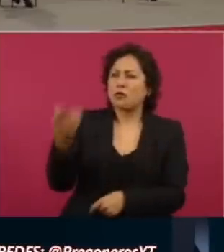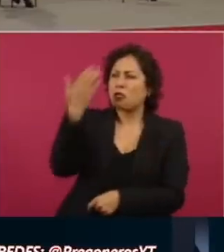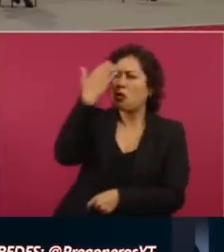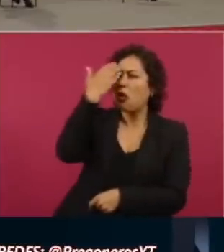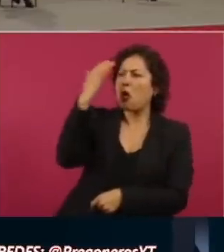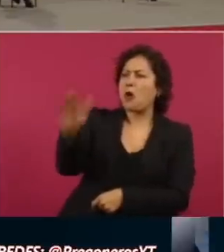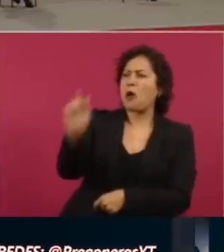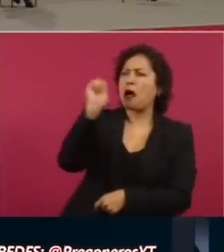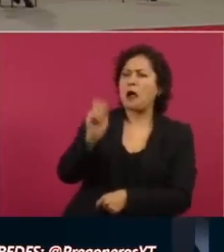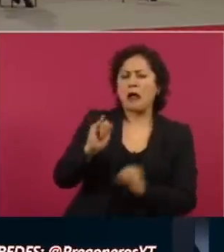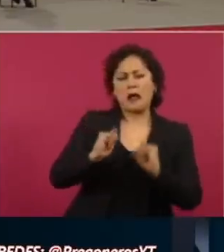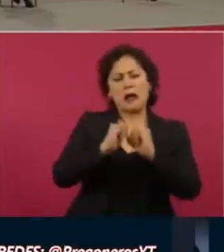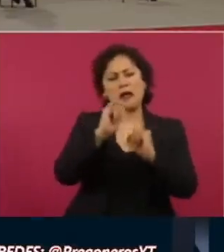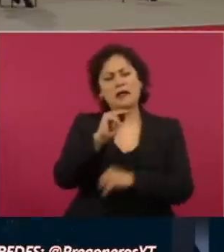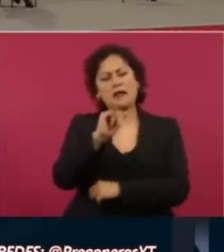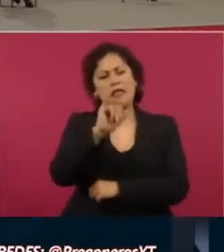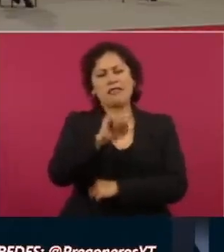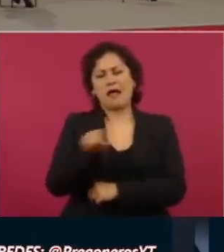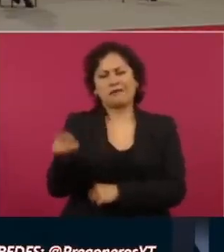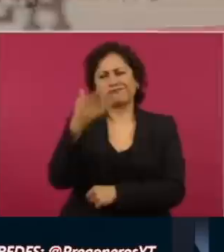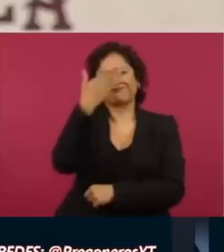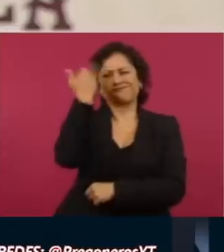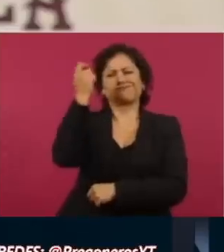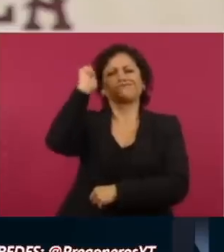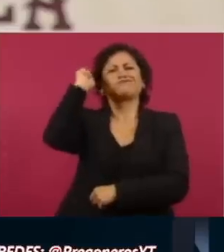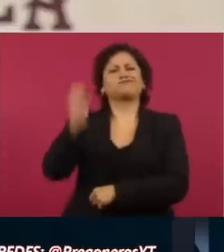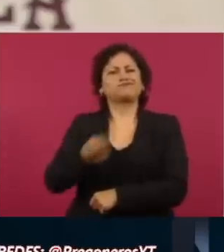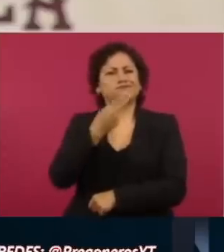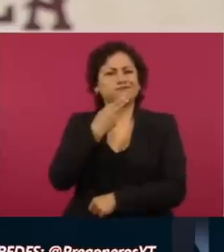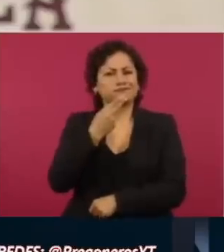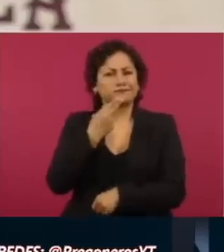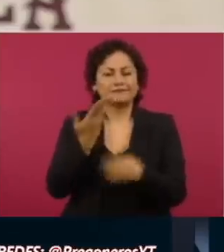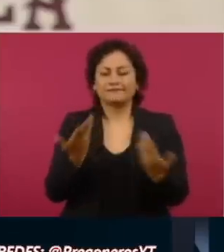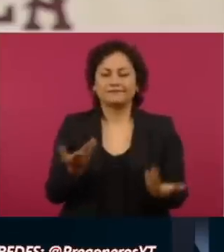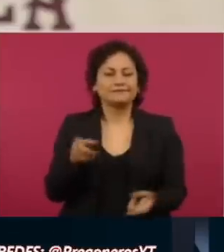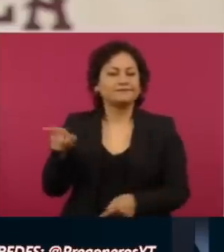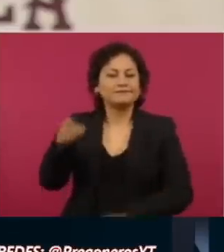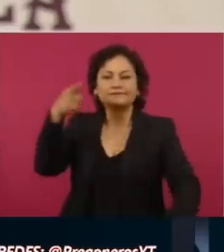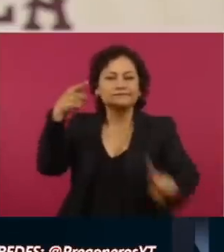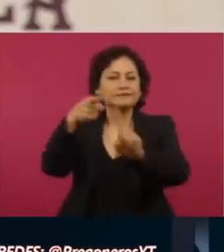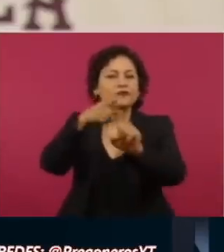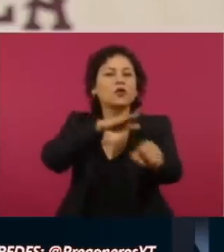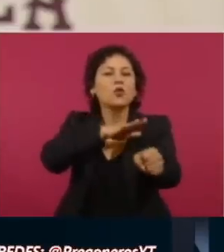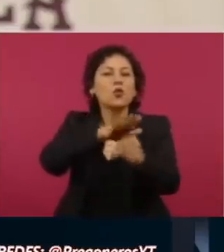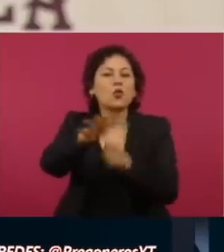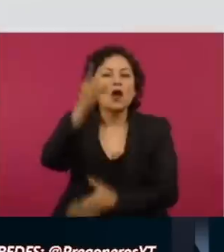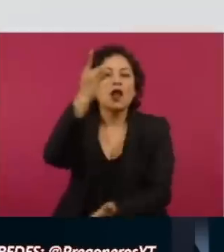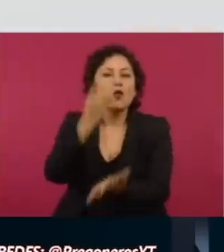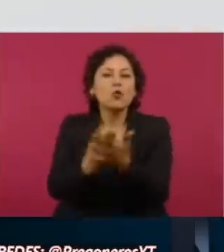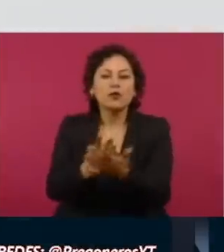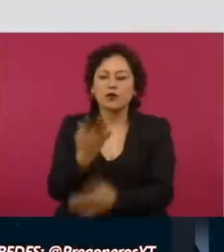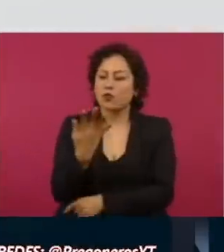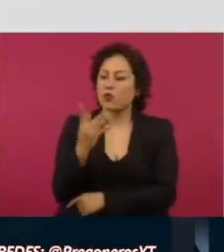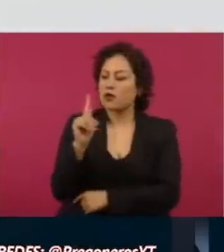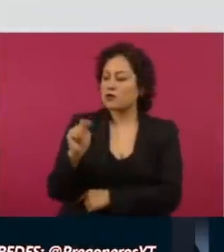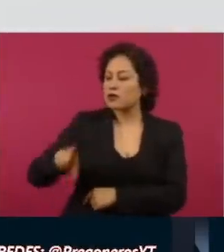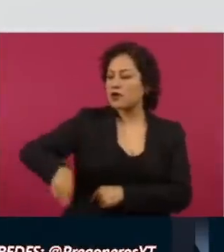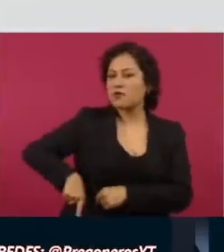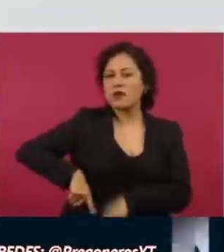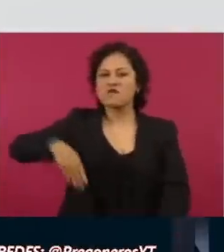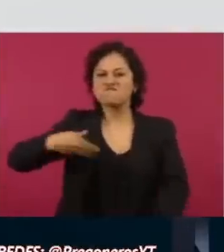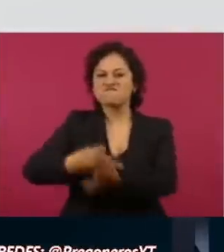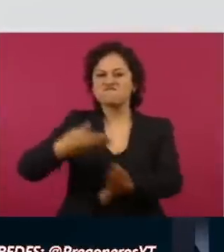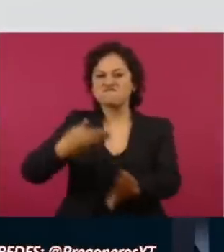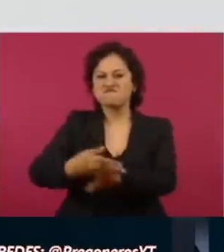lo único que buscan es llevarle la contraria al gobierno de la cuarta transformación y bueno hablando del inay